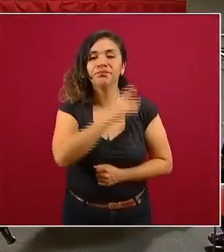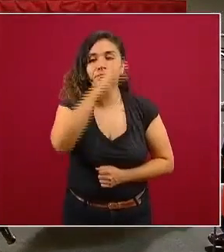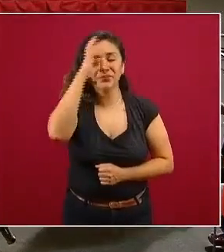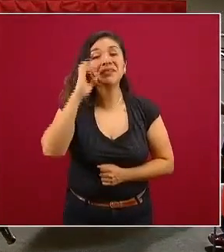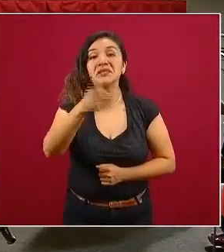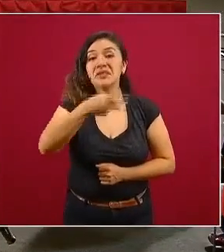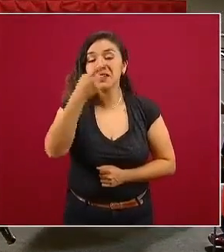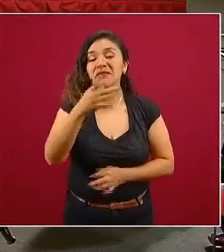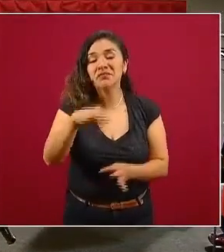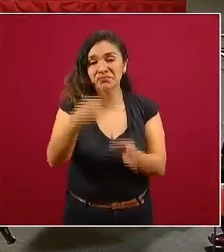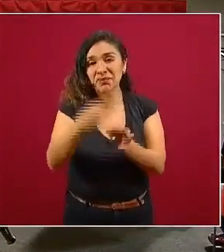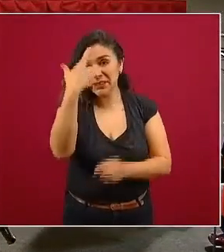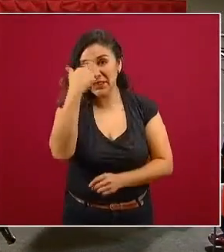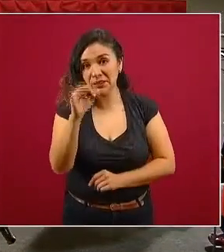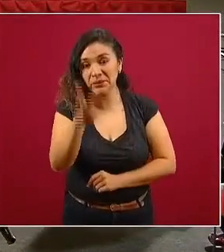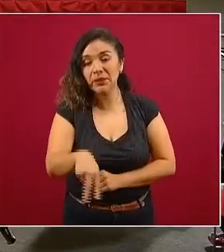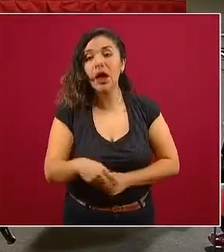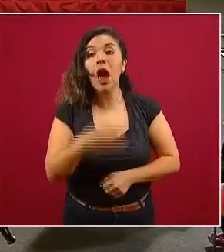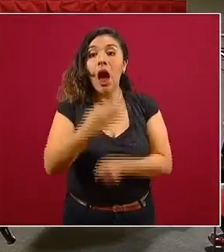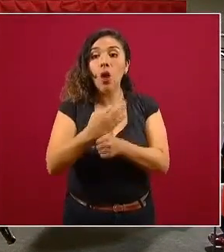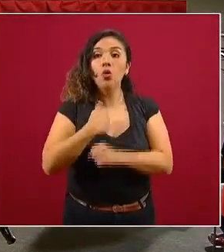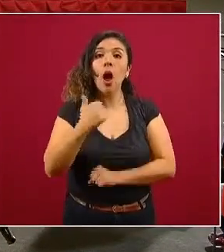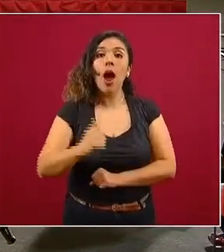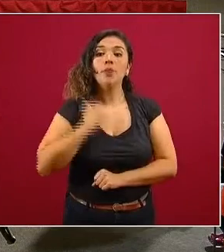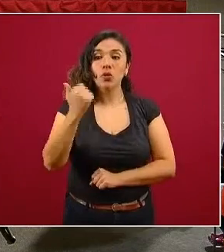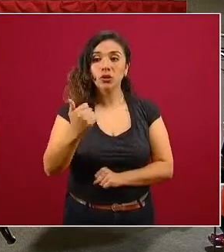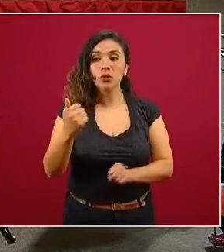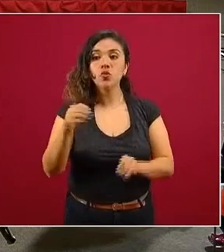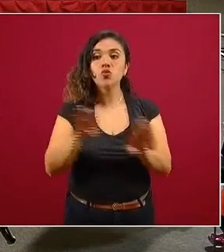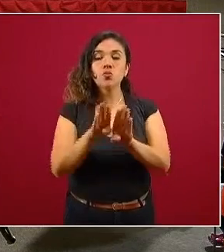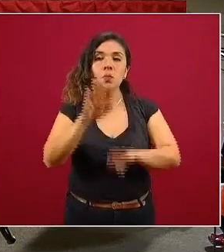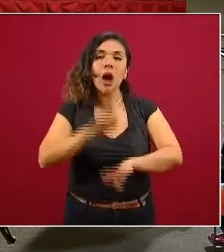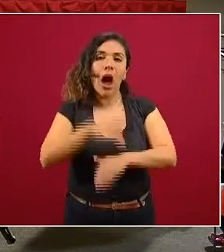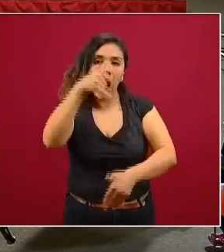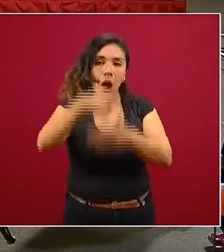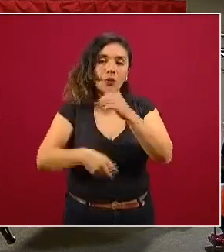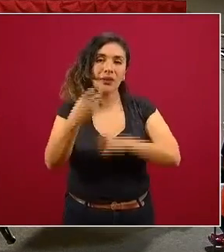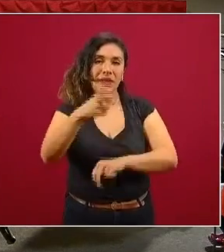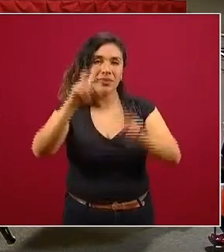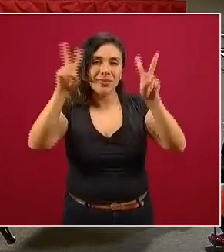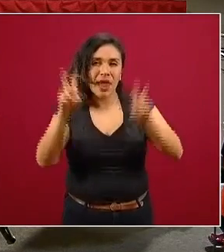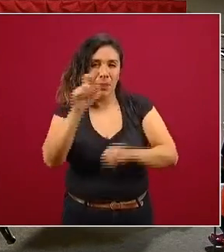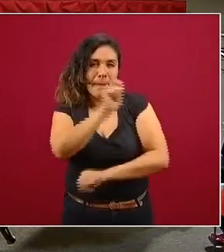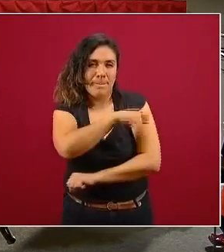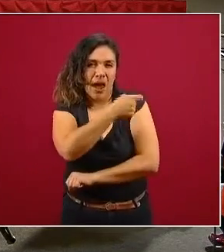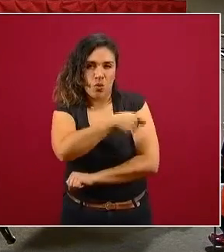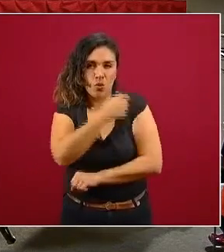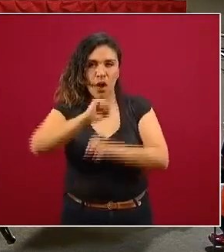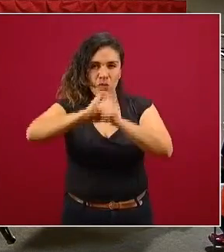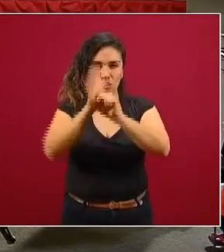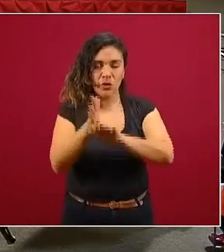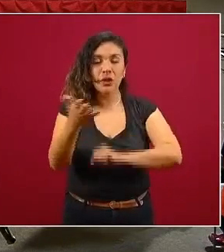lo que usted dice es muy cierto. Aprovecho para retomar más ampliamente el tema de vacuna COVID.